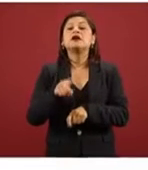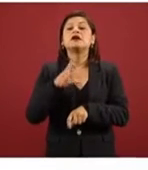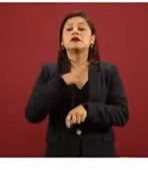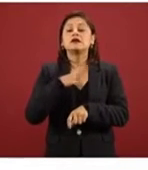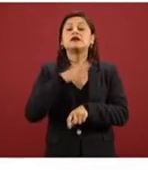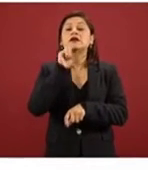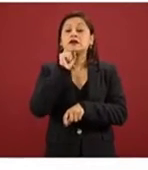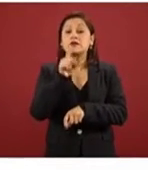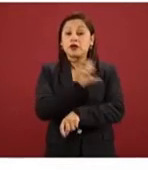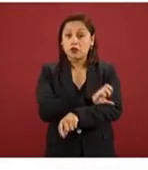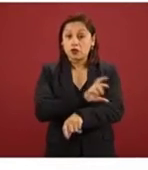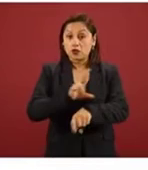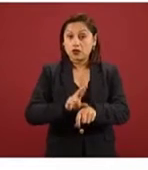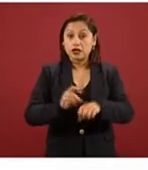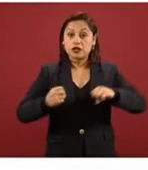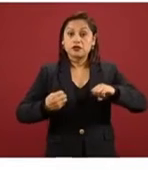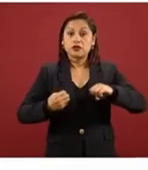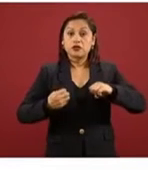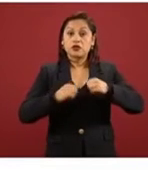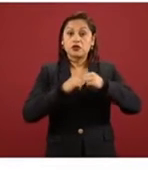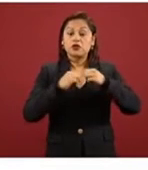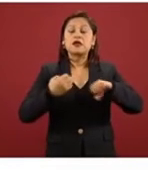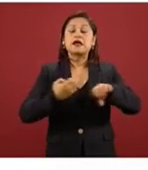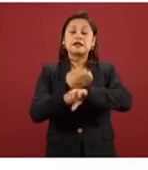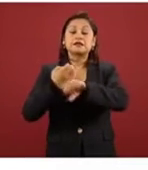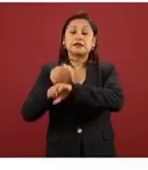coordinación también con los estados que